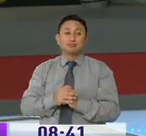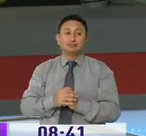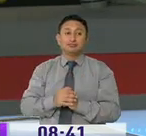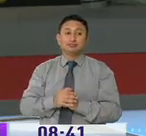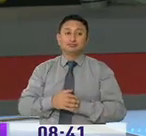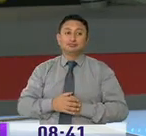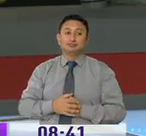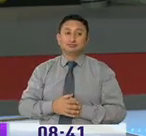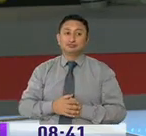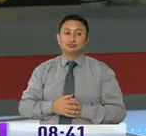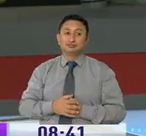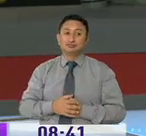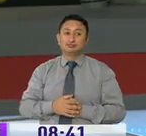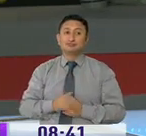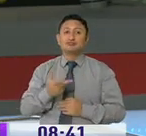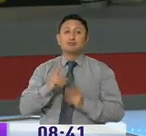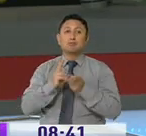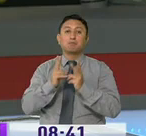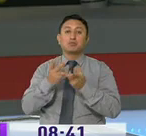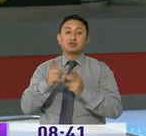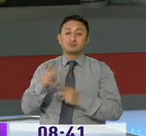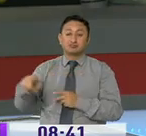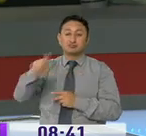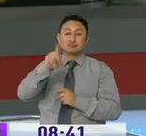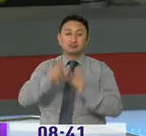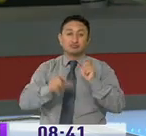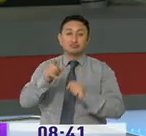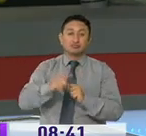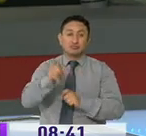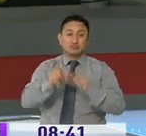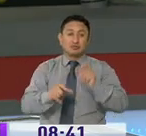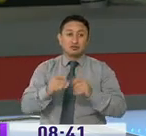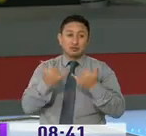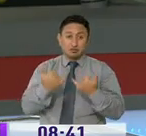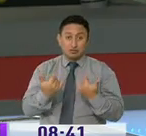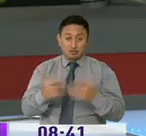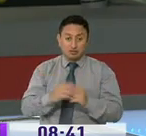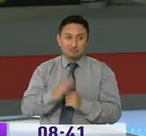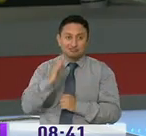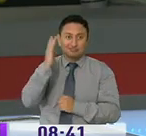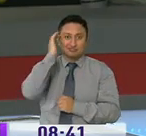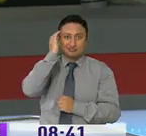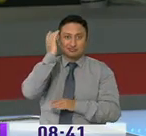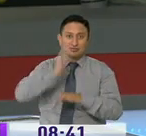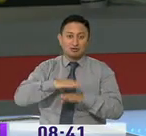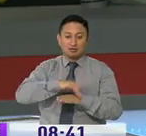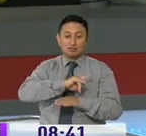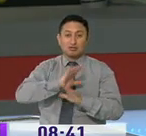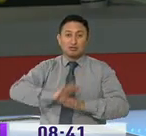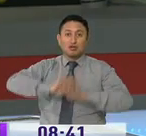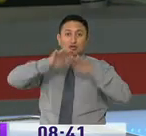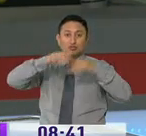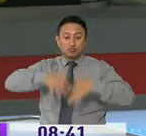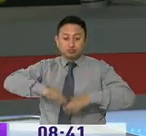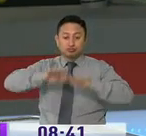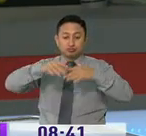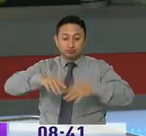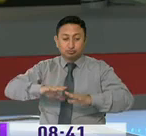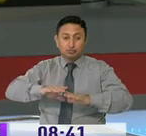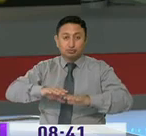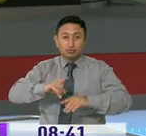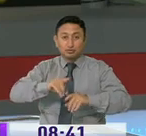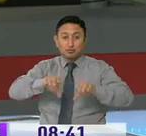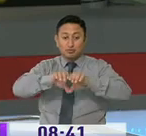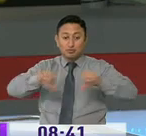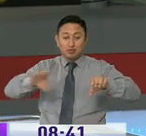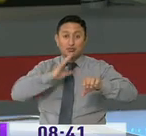cantón Santa Elena. Mis vecinos allá, los habitantes de esta población, están alarmados, pues la marea está a punto de llevarse la